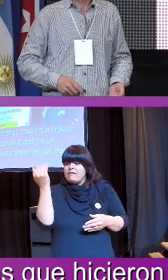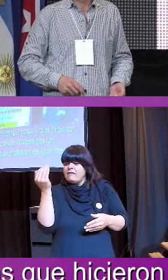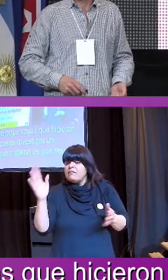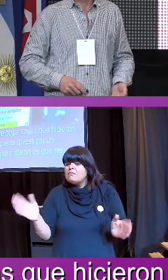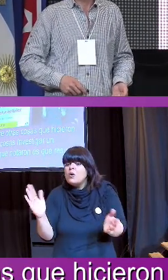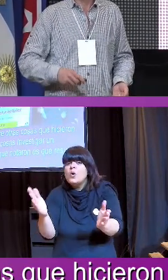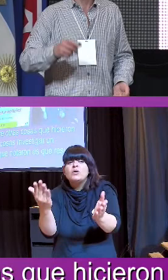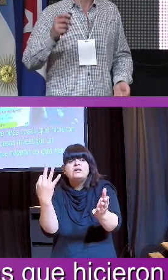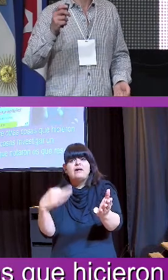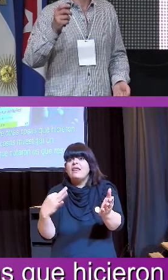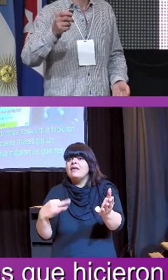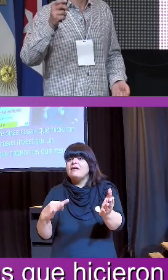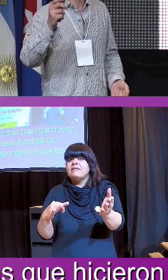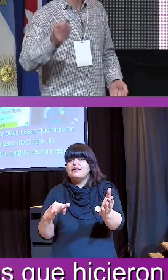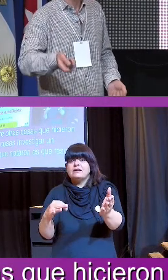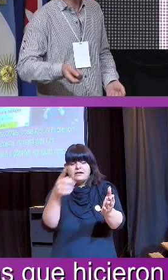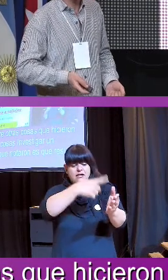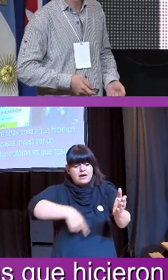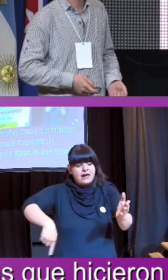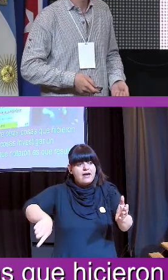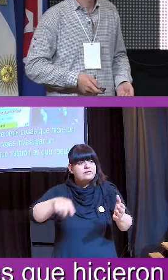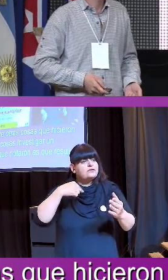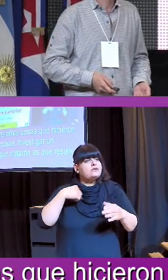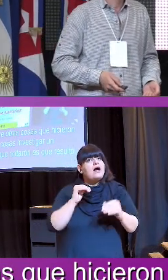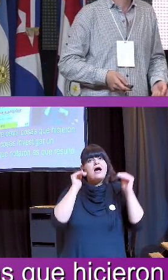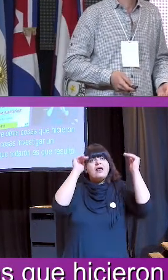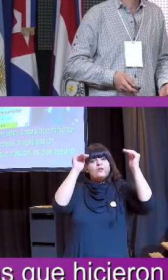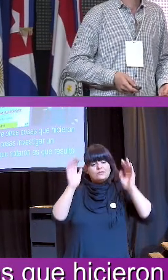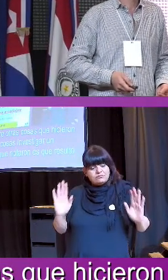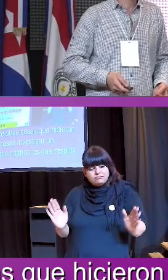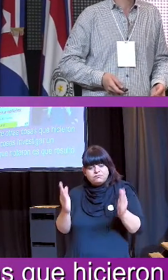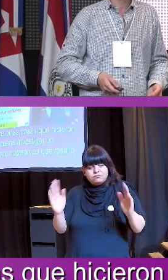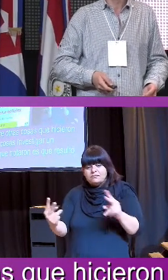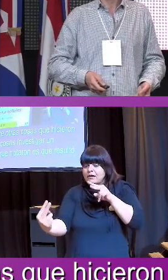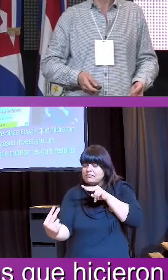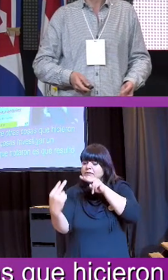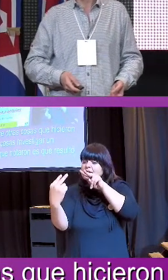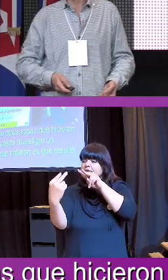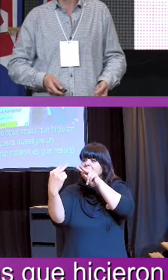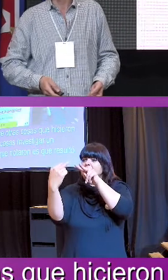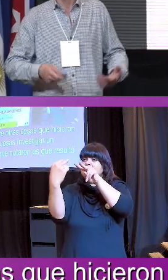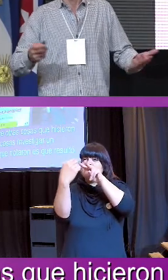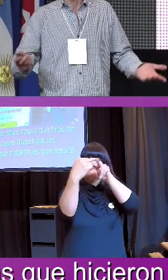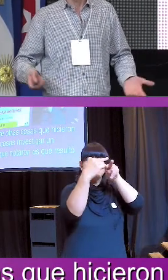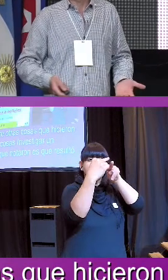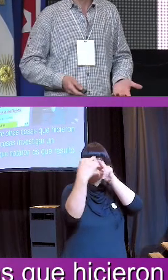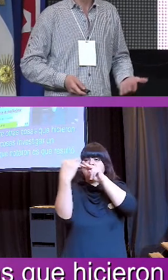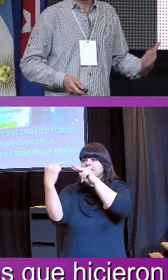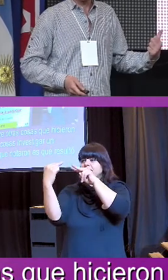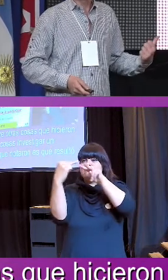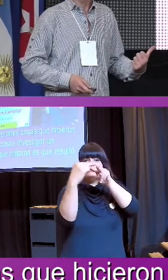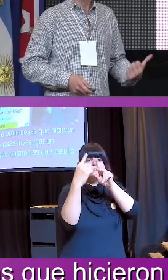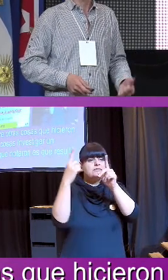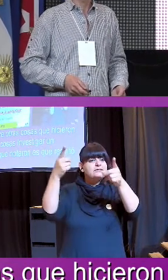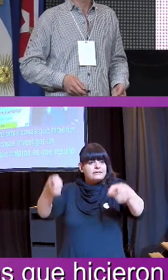entonces. Si nosotros podemos generar motivación en relación a mirar a los ojos y seguir la mirada, quién sabe,